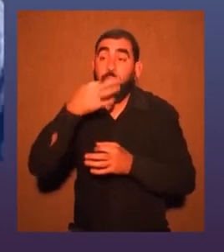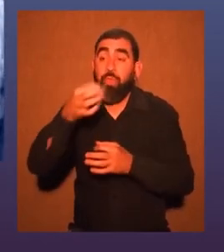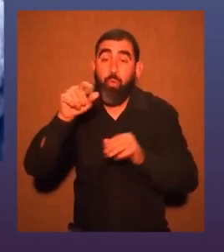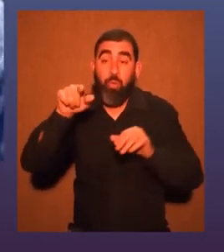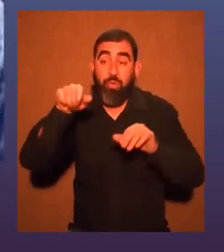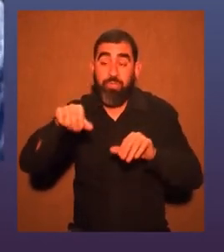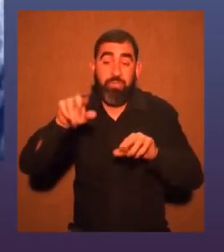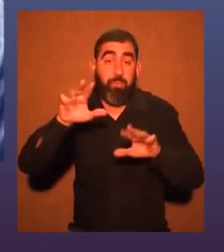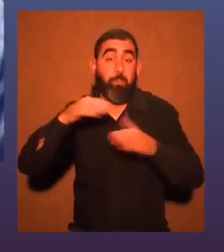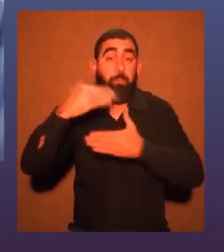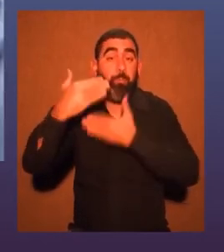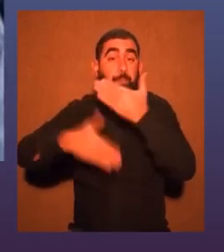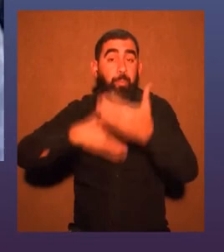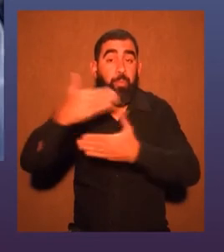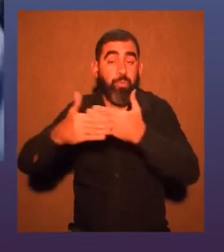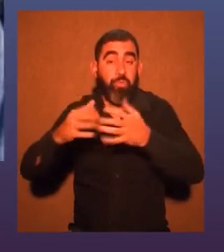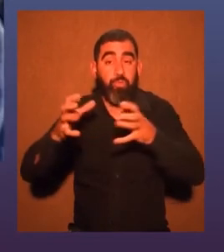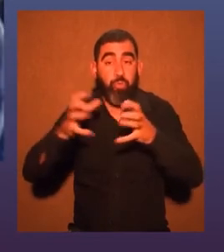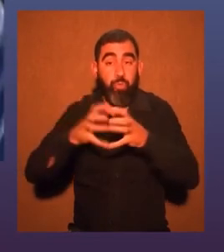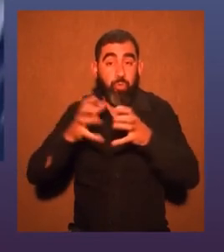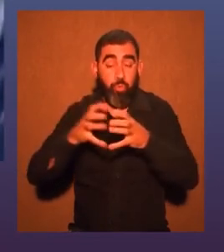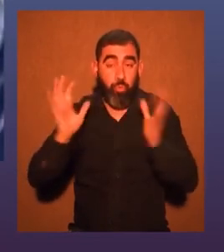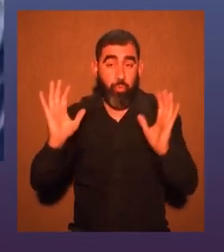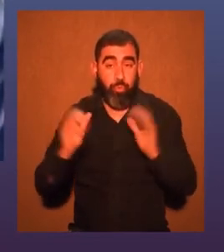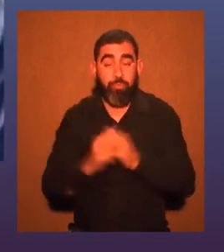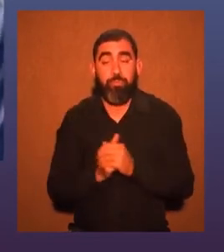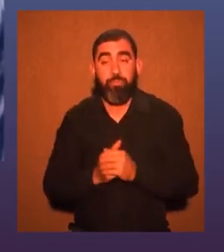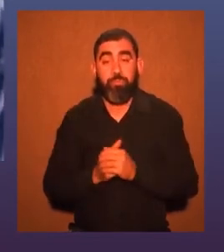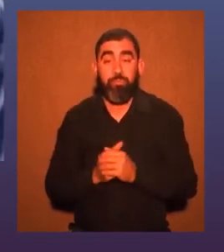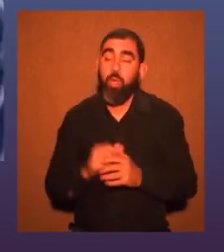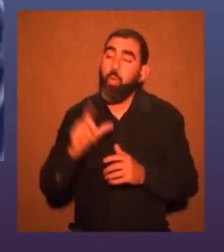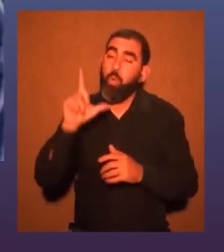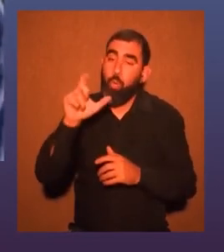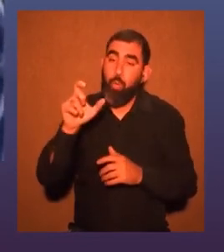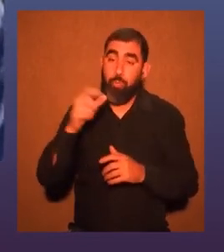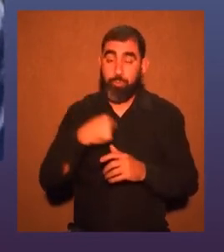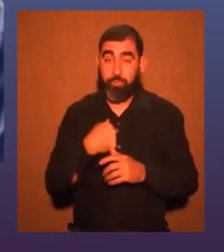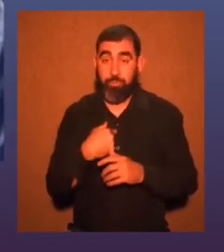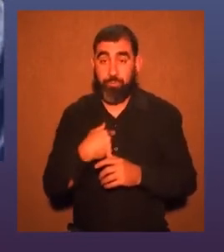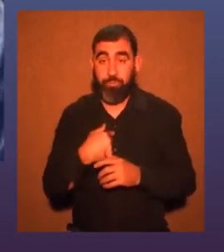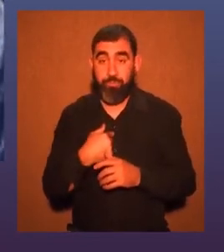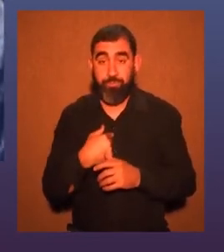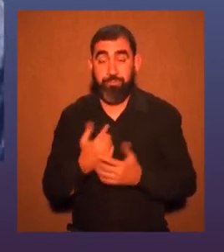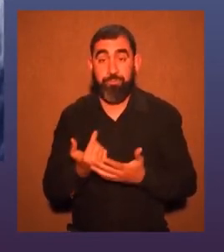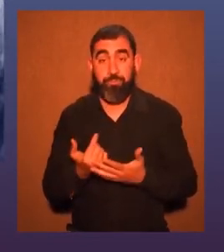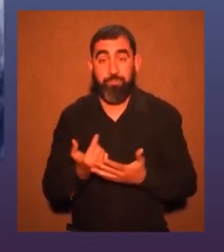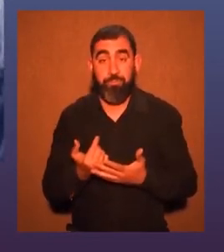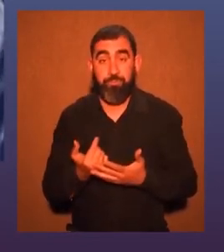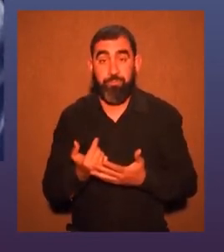colectivos que van más allá de la propia dramaturgia. Por supuesto que uno, cuando